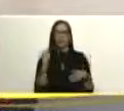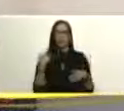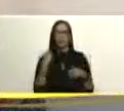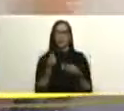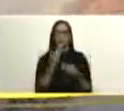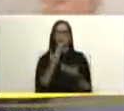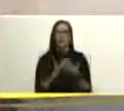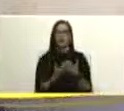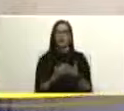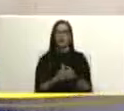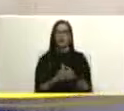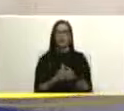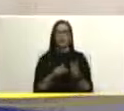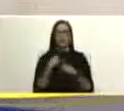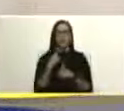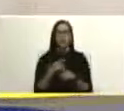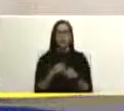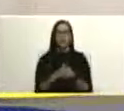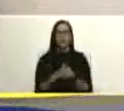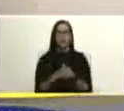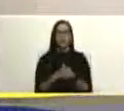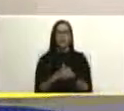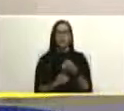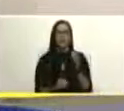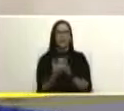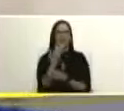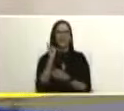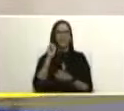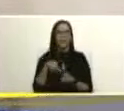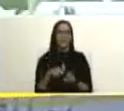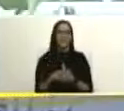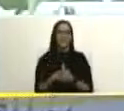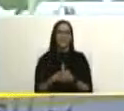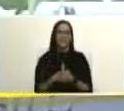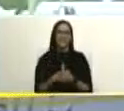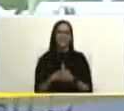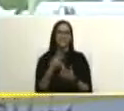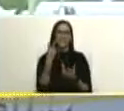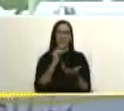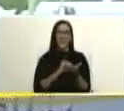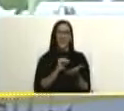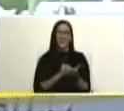agradecerle eso. Y la otra que viene no las hace, la viene a inaugurar también. Ajá, se las hice doble.